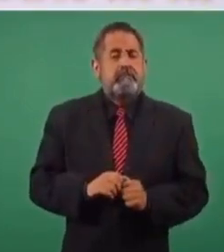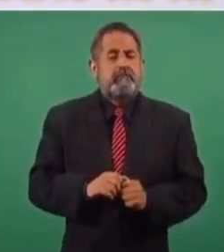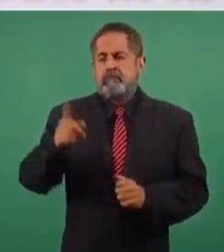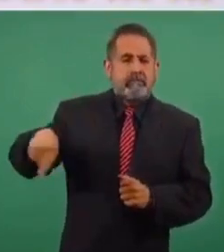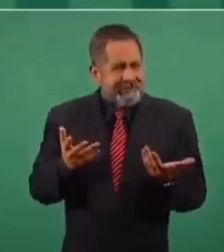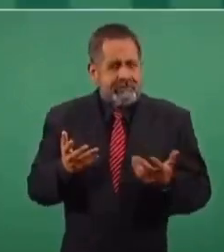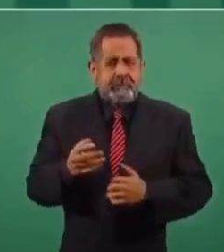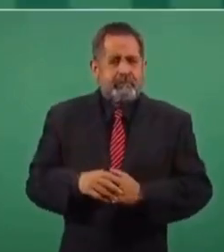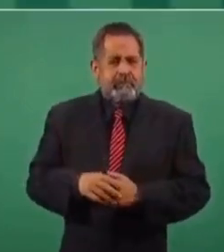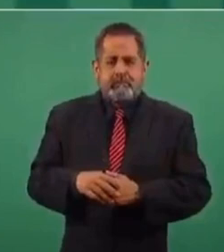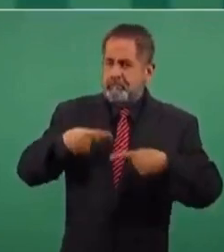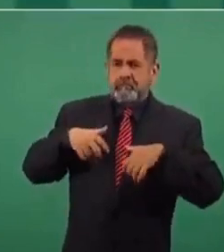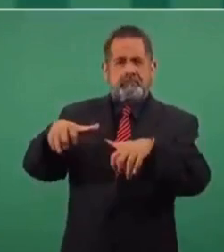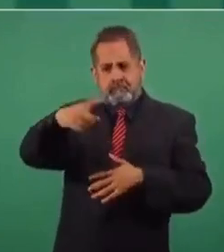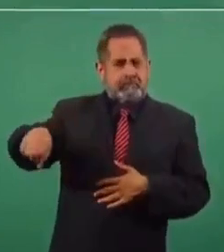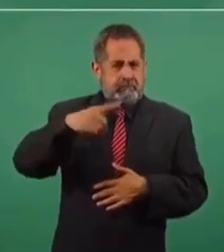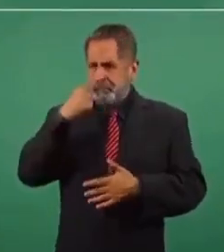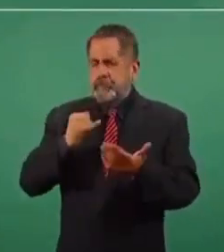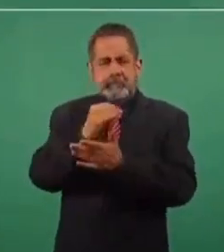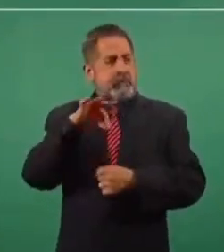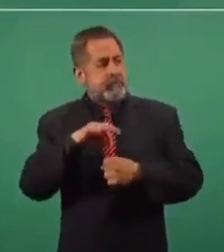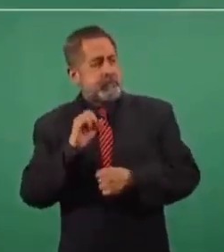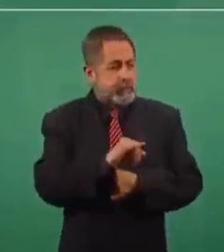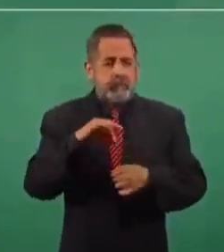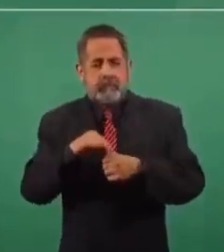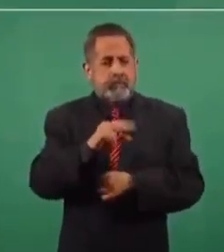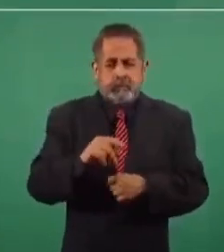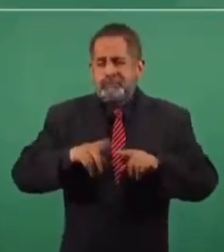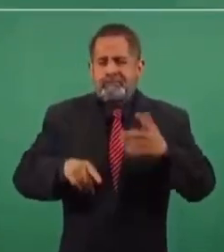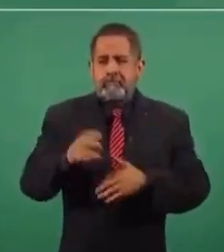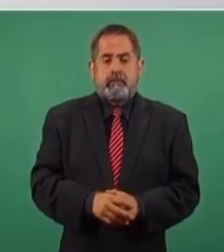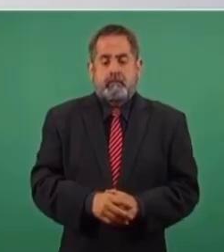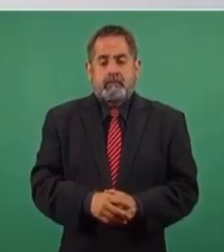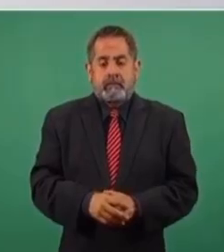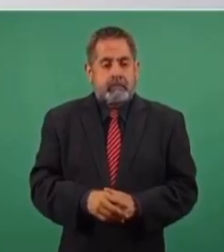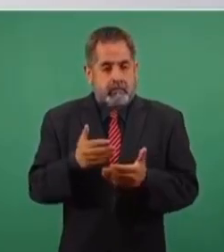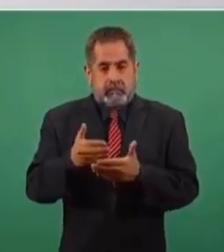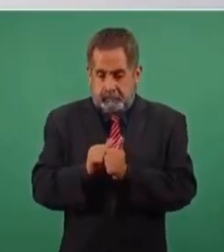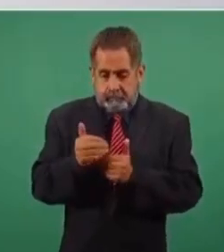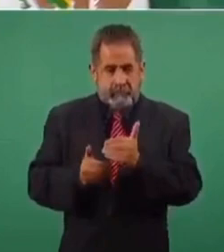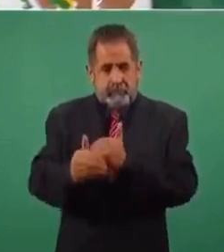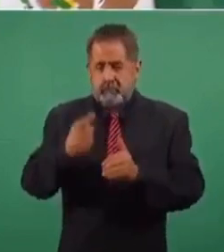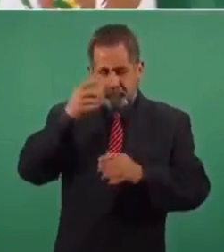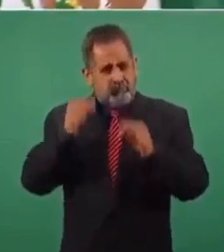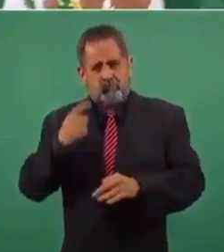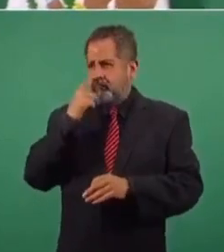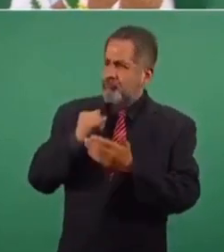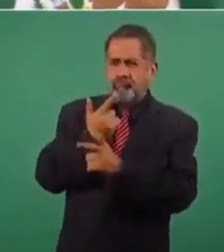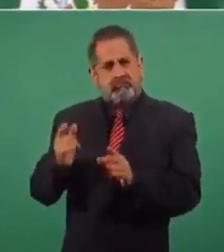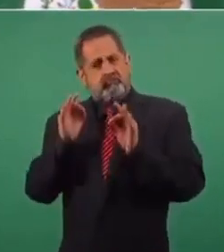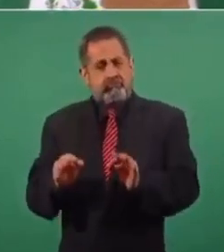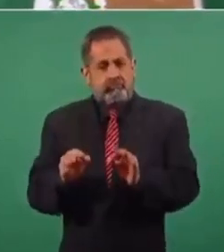¿Qué no puede el pueblo calificarlos, reprobarlos o elegirlos? Si estamos dando los primeros pasos para establecer una auténtica democracia